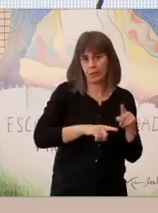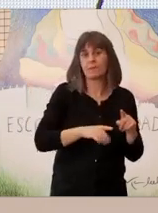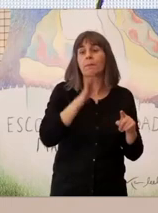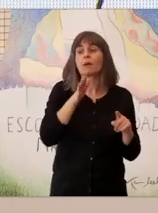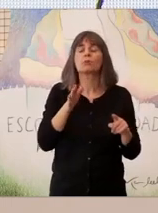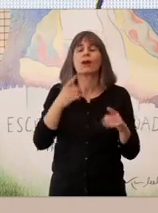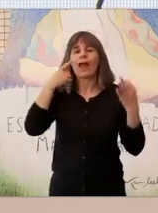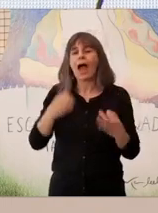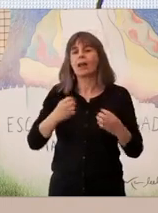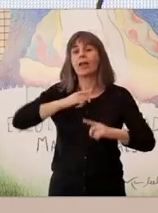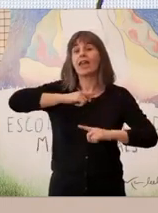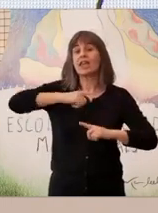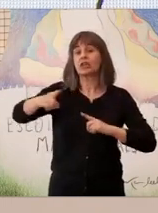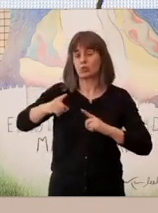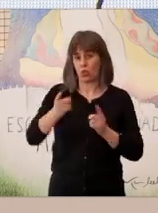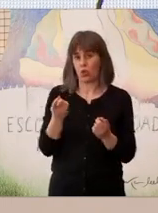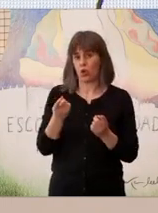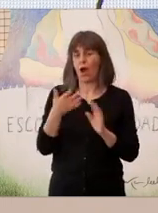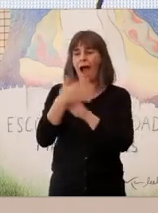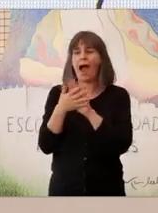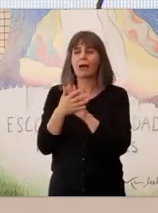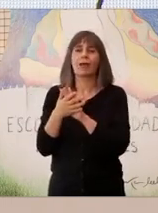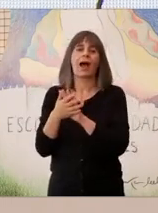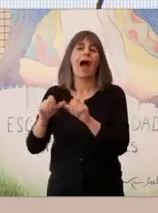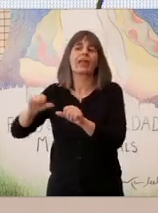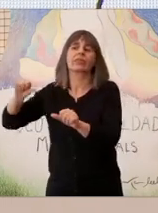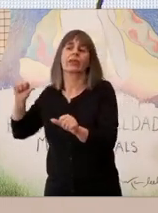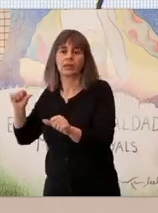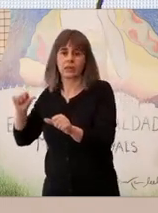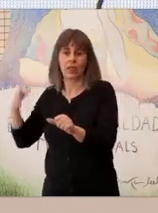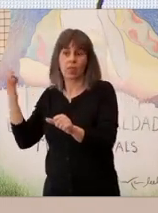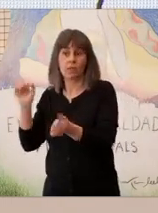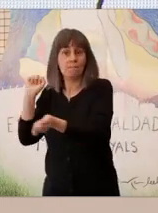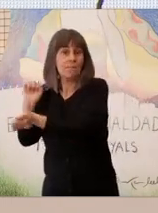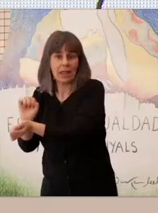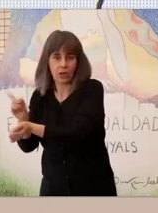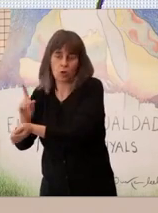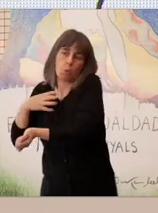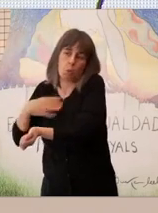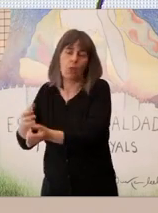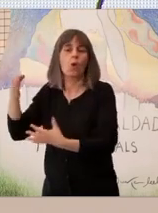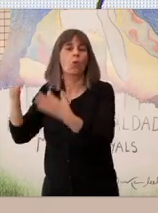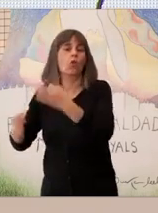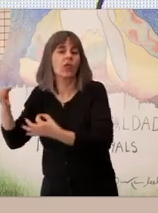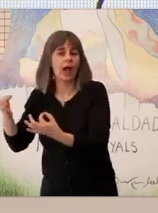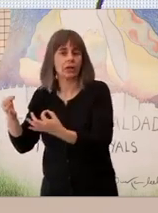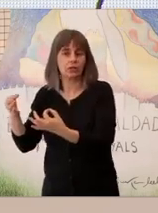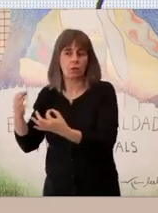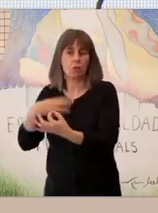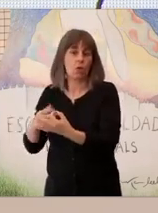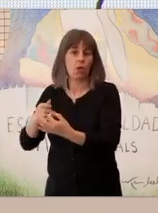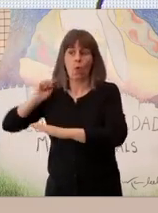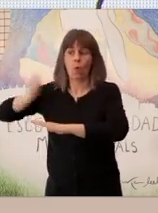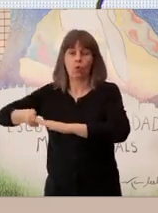Antecedentes policiales no tienen por qué ser antecedentes penales. Puede estar incurso en un procedimiento y que todavía no se haya concluido por